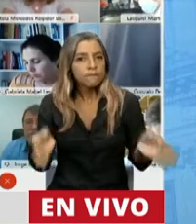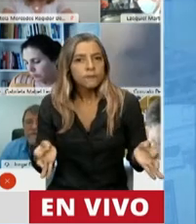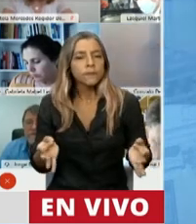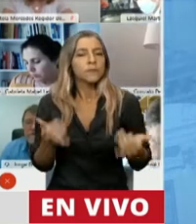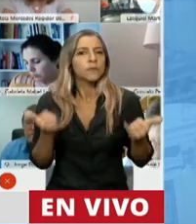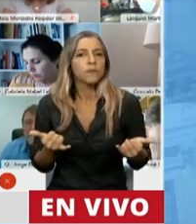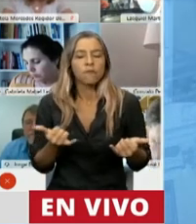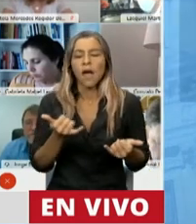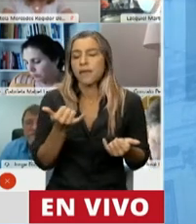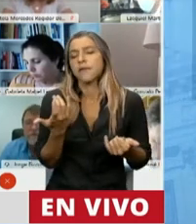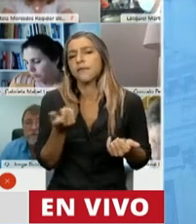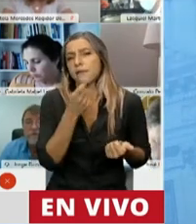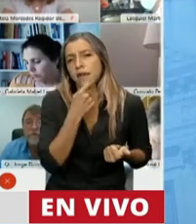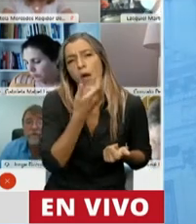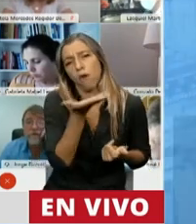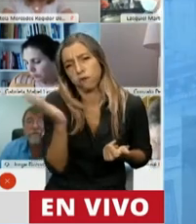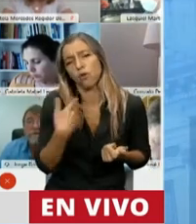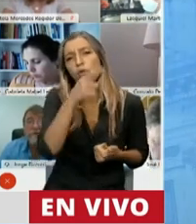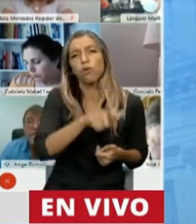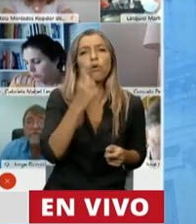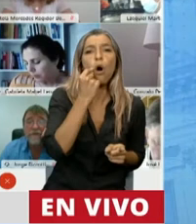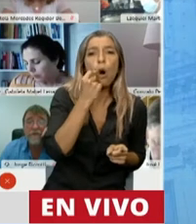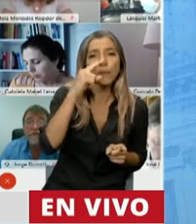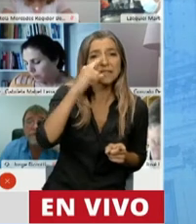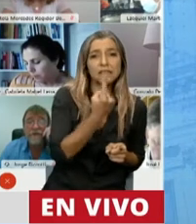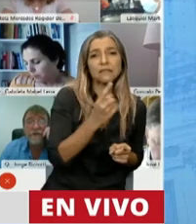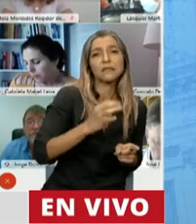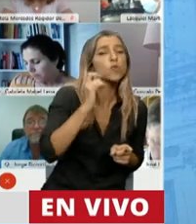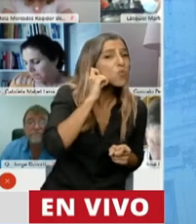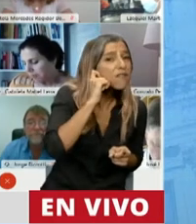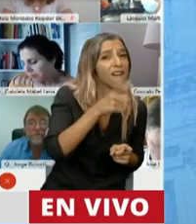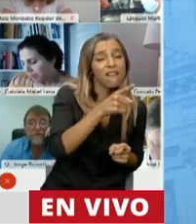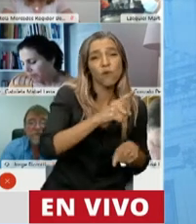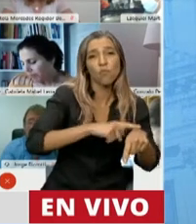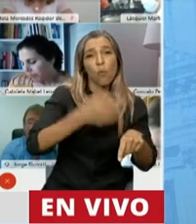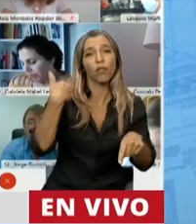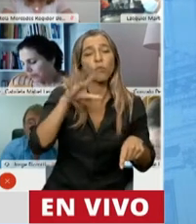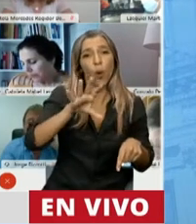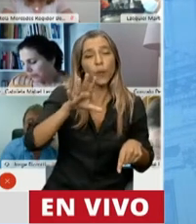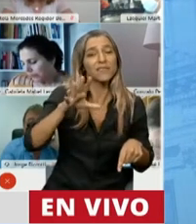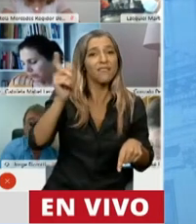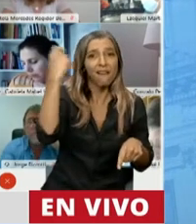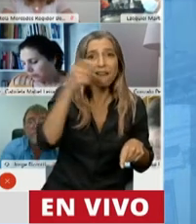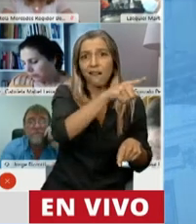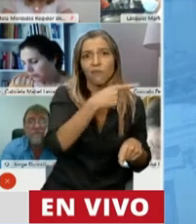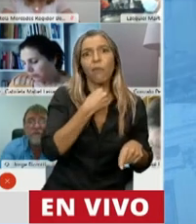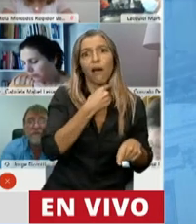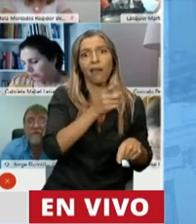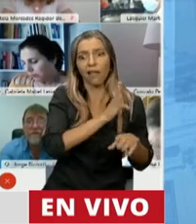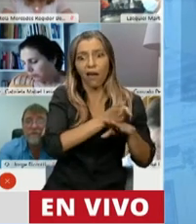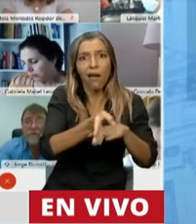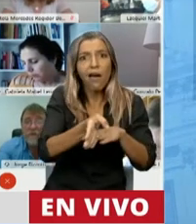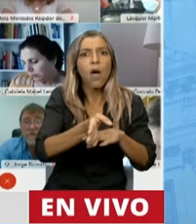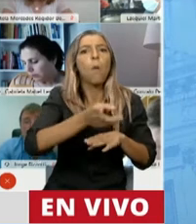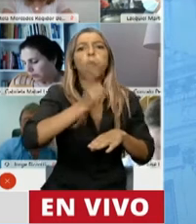de muertes, incluso es un hombre de 71 años que no lo dejaron pasar a La Pampa cuando estaba en una ambulancia para ser atendido y ha muerto. Eso ha hecho